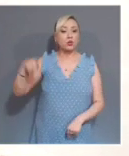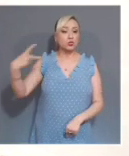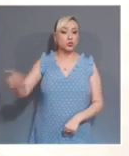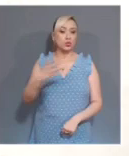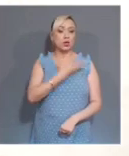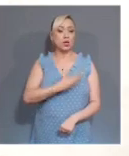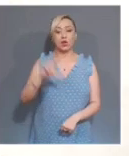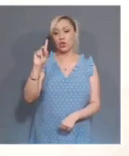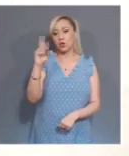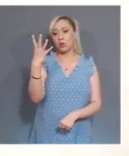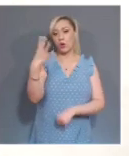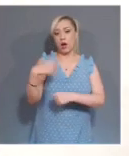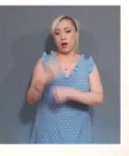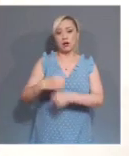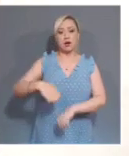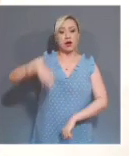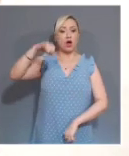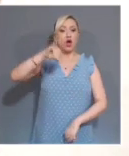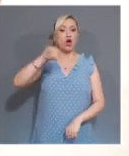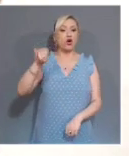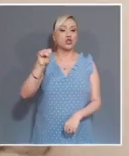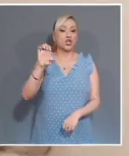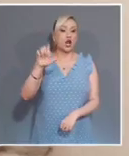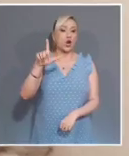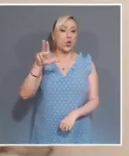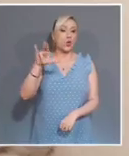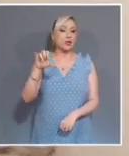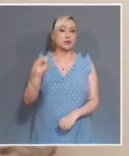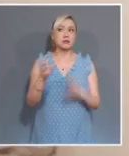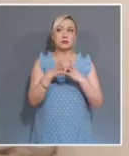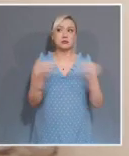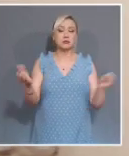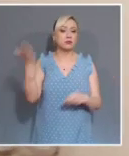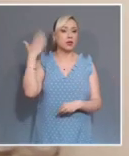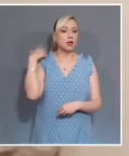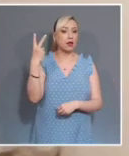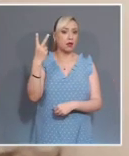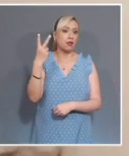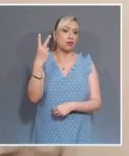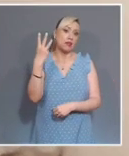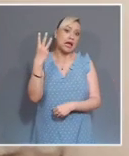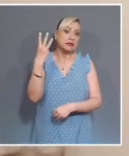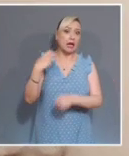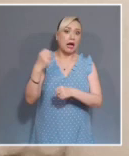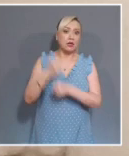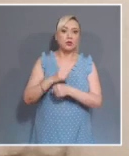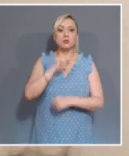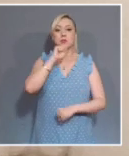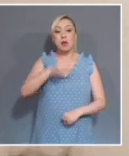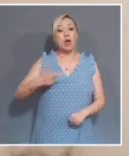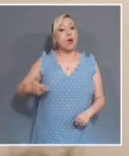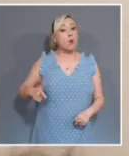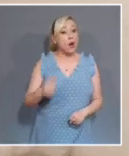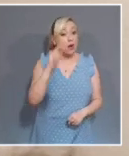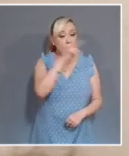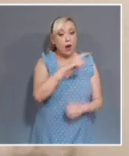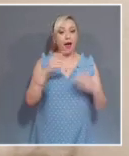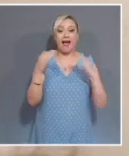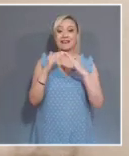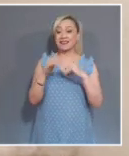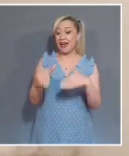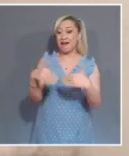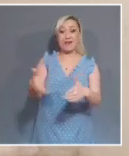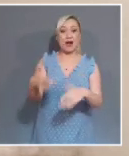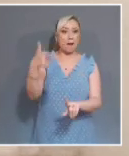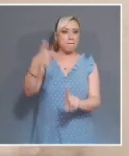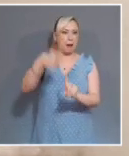Luis Apaseo, quien desapareció en 2020. También en Guanajuato fue asesinada a disparos afuera de su casa María del Carmen